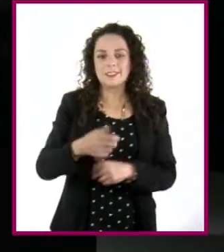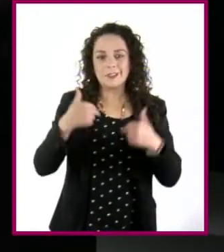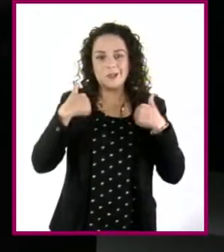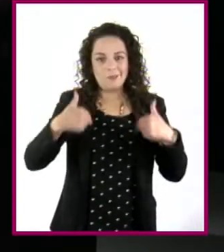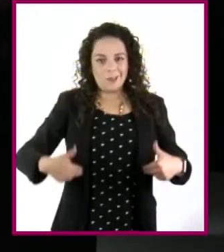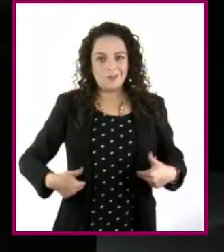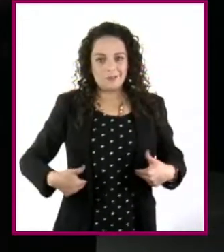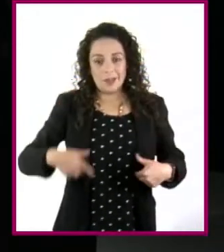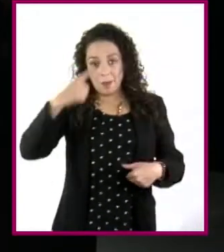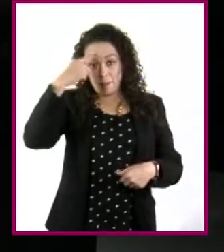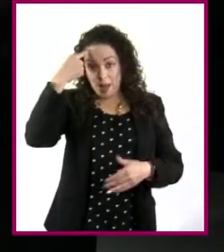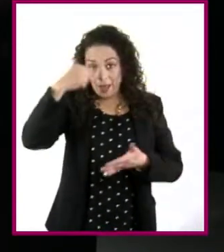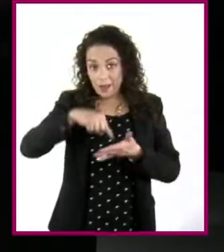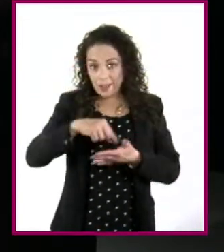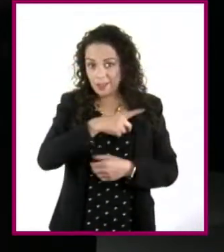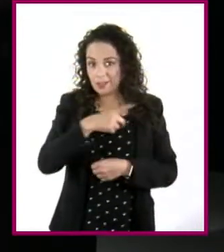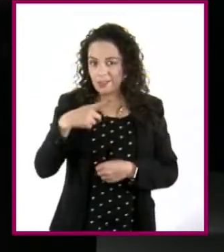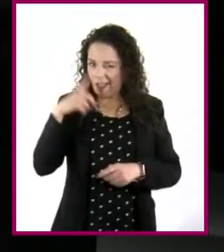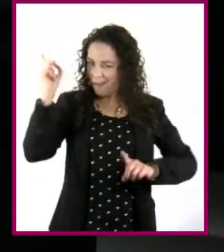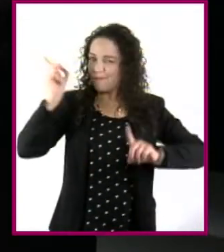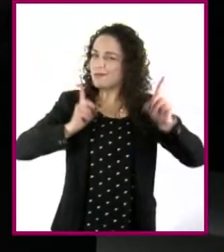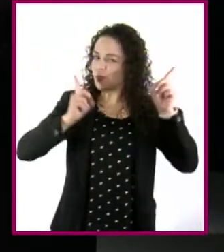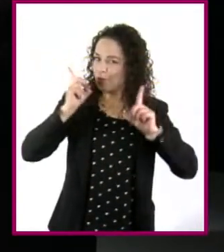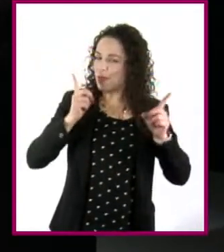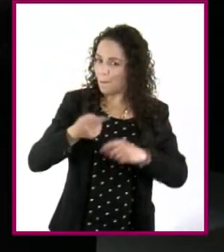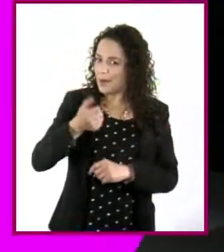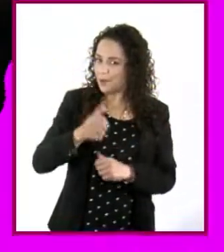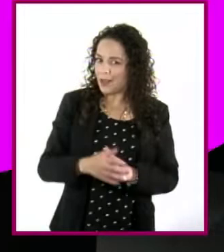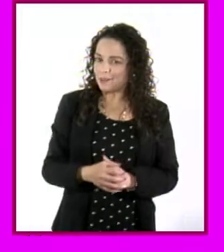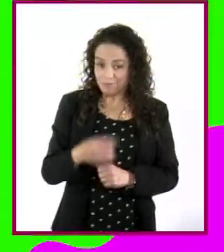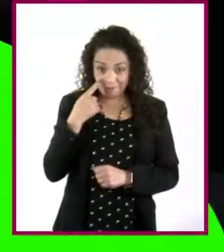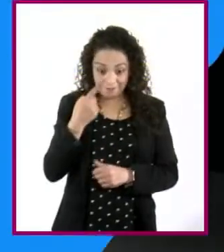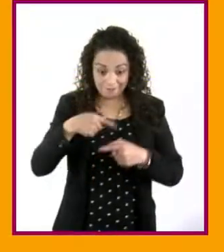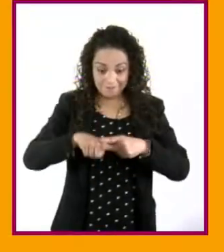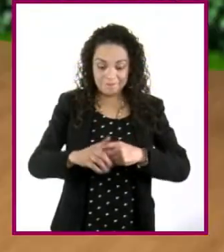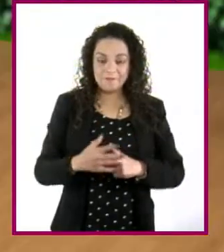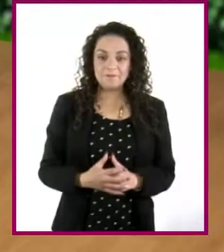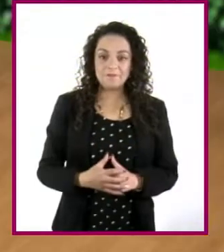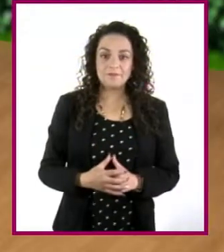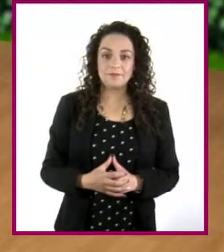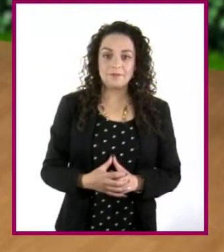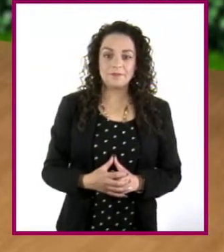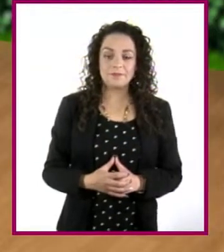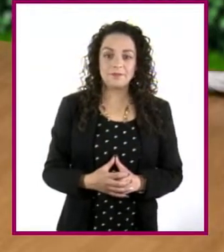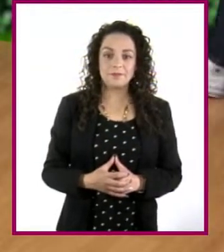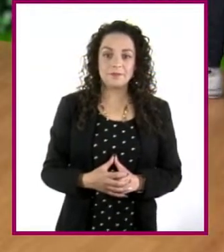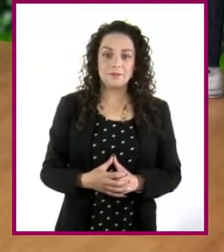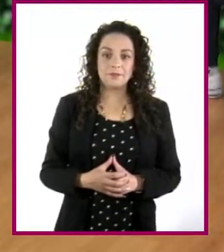Humanamente, dudar para comprender. Comenzamos.